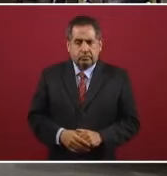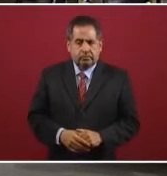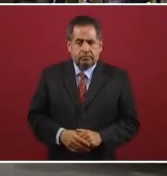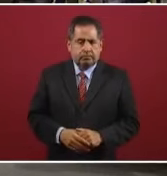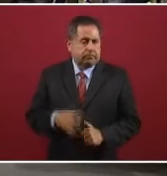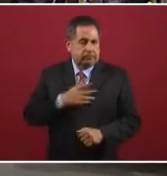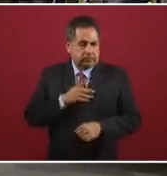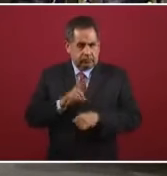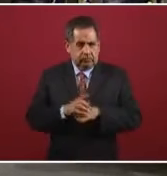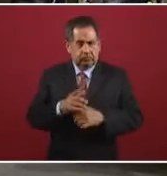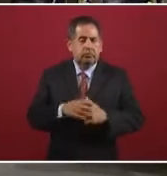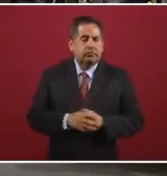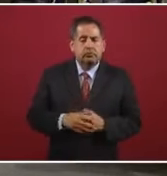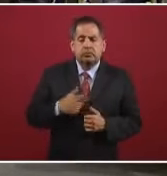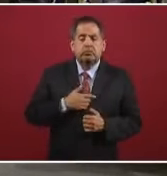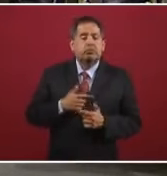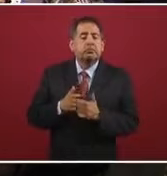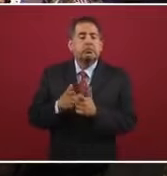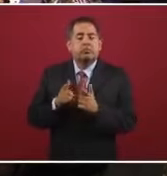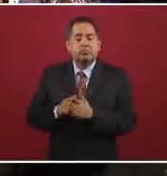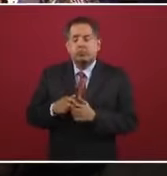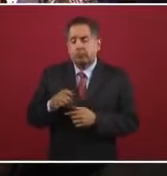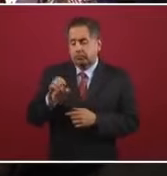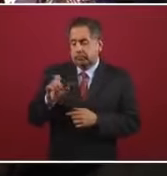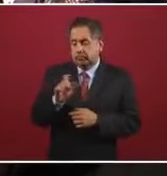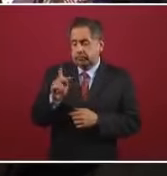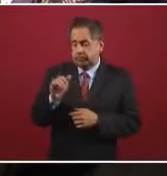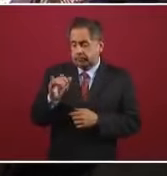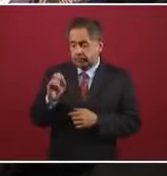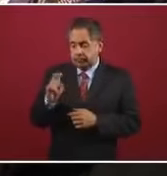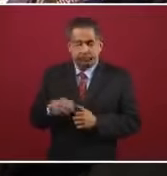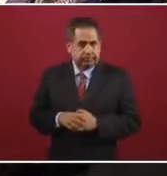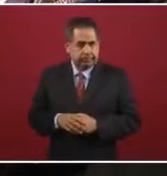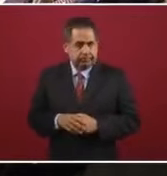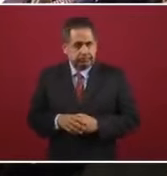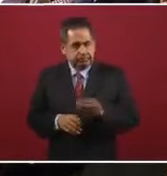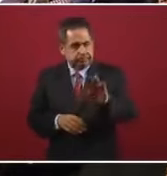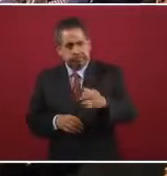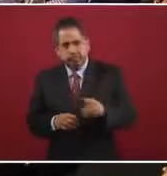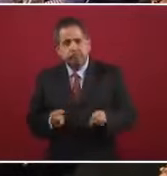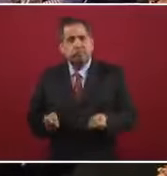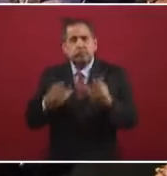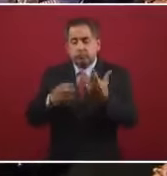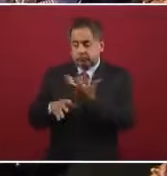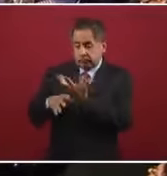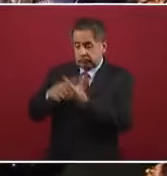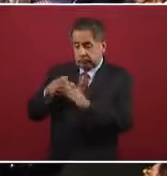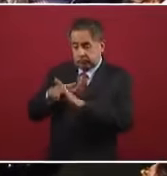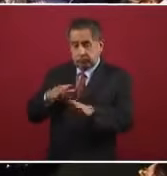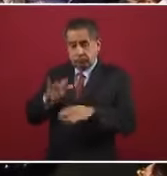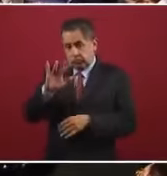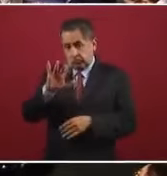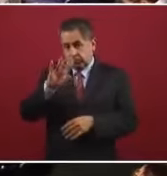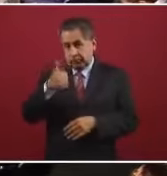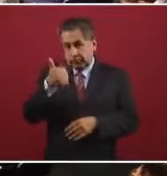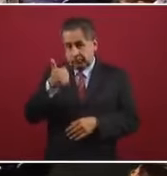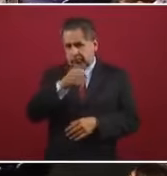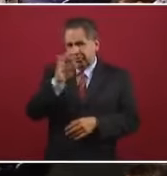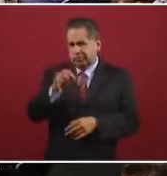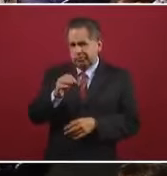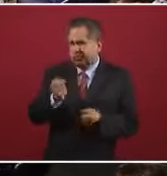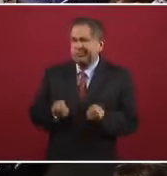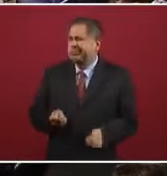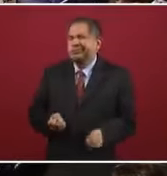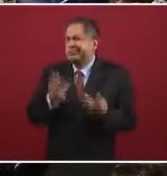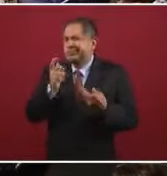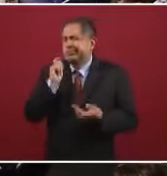Buenos días, Lidia Arista de Grupo Expansión. Quisiera preguntarle en números a cuánto equivale esta reducción del 56% y de los empleos